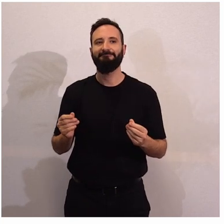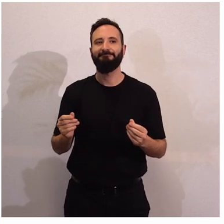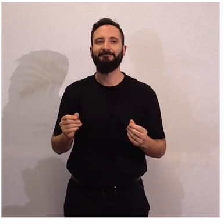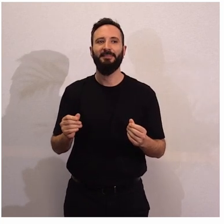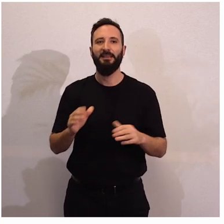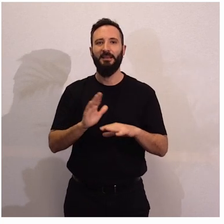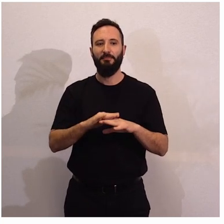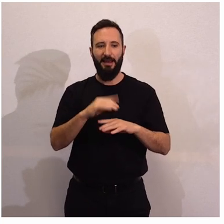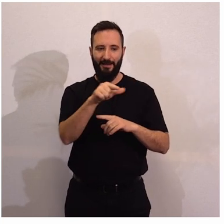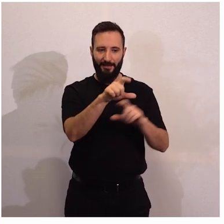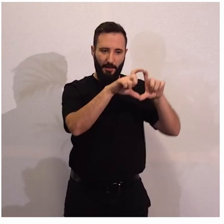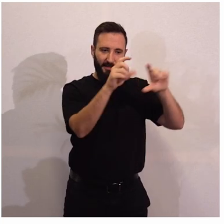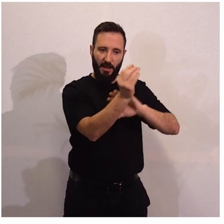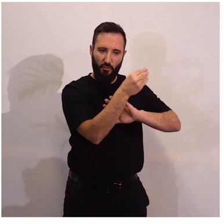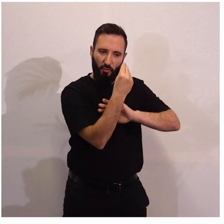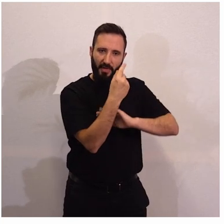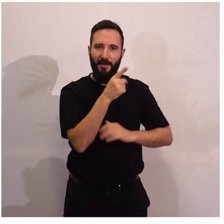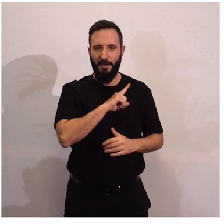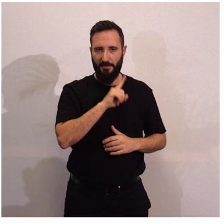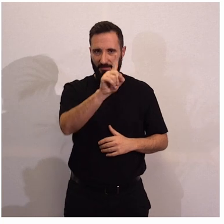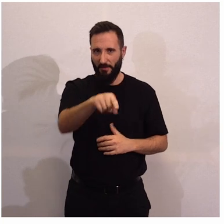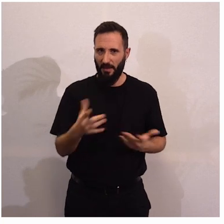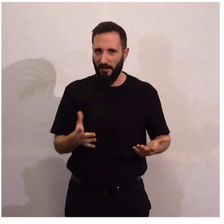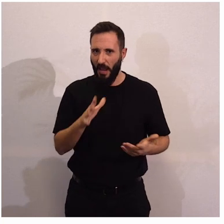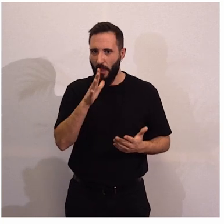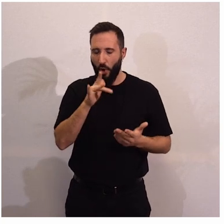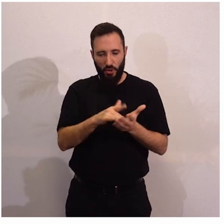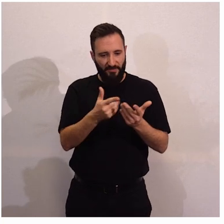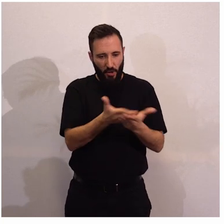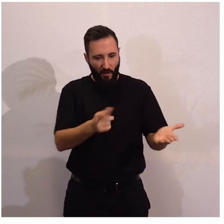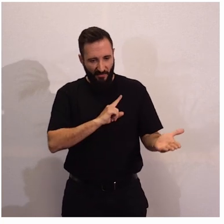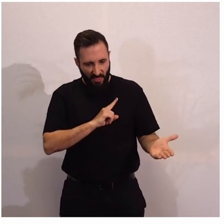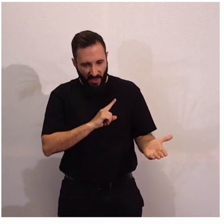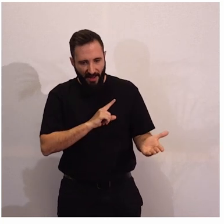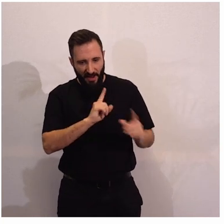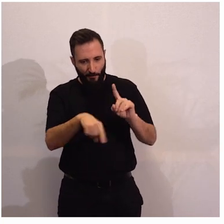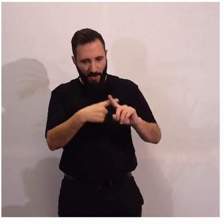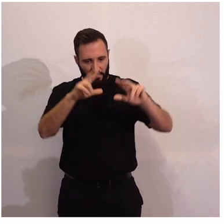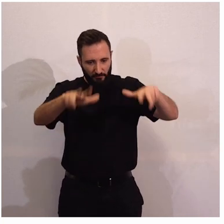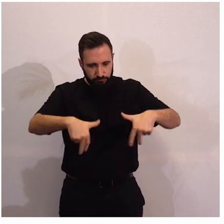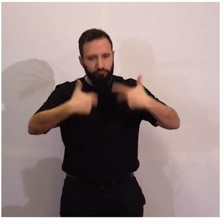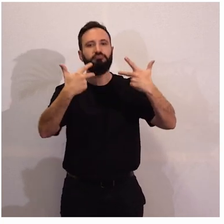de que me cuidan también en el trabajo, porque confían en mí y